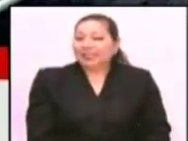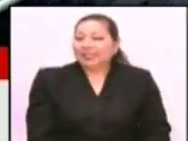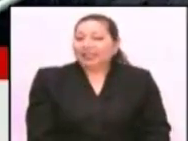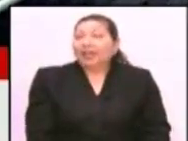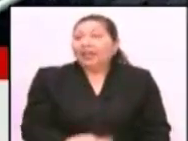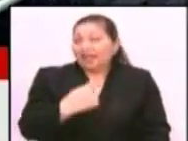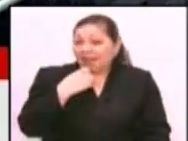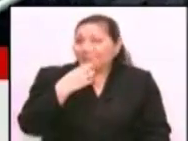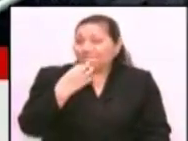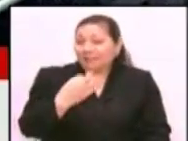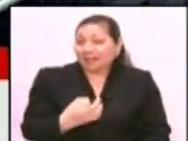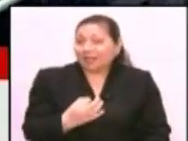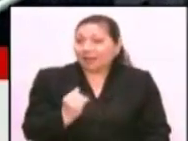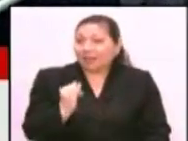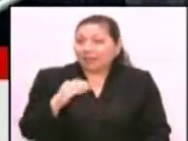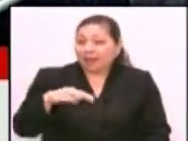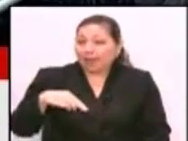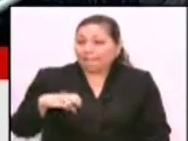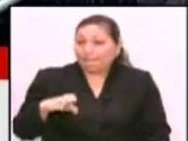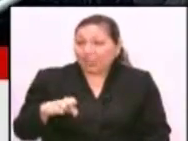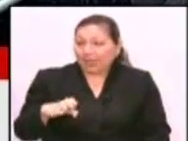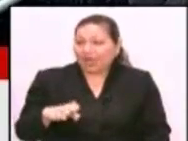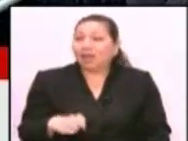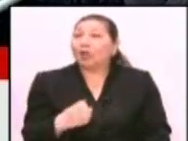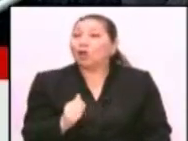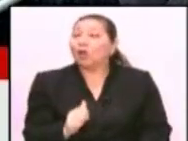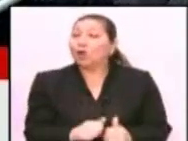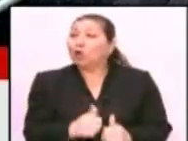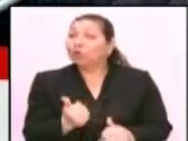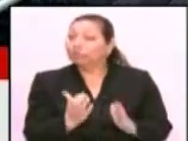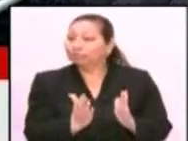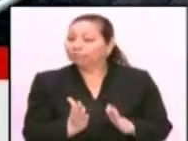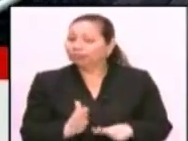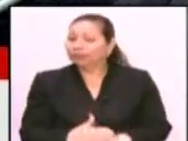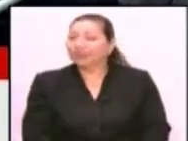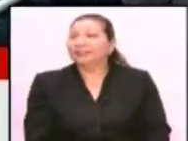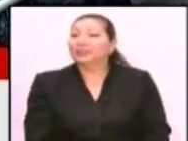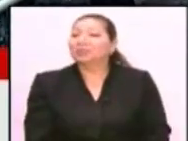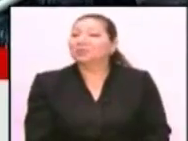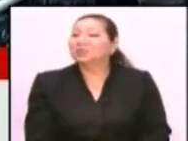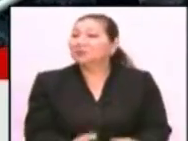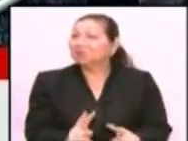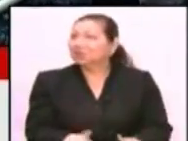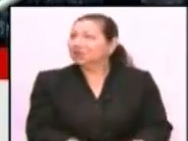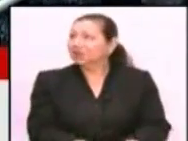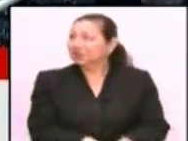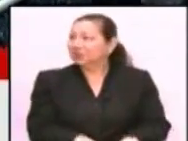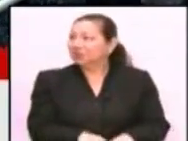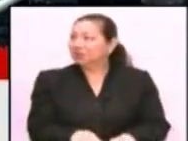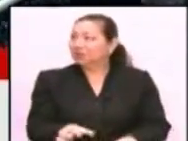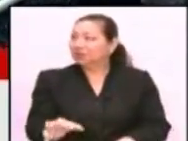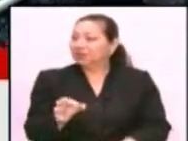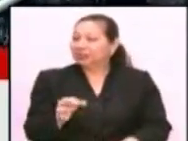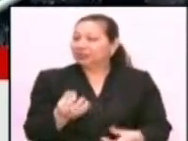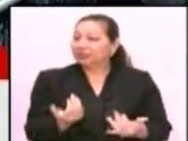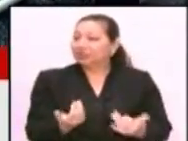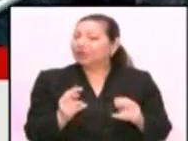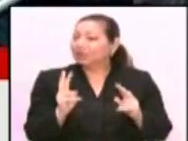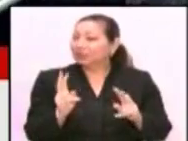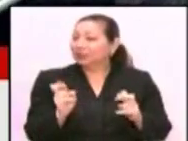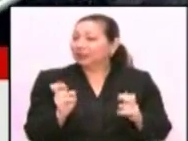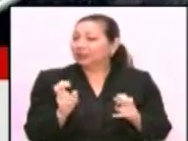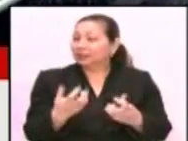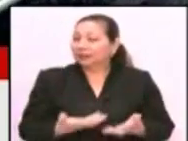es cierto que ya el INPE, con nosotros y con otras organizaciones, está viendo también cómo solucionar el tema